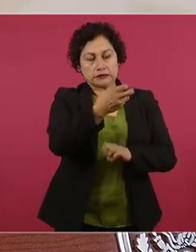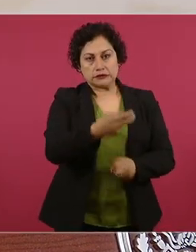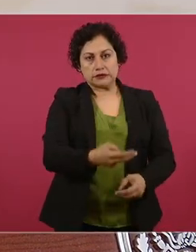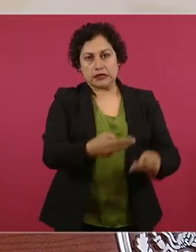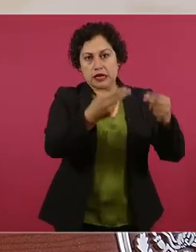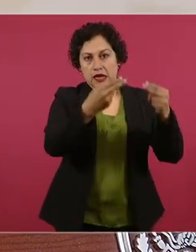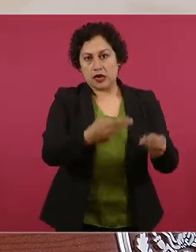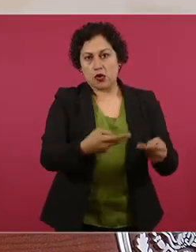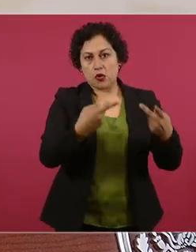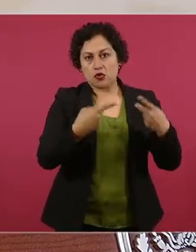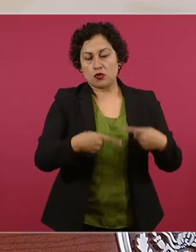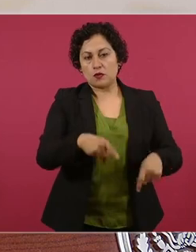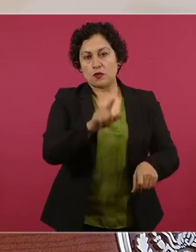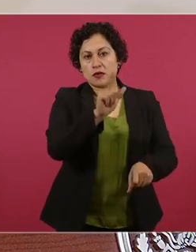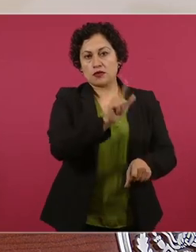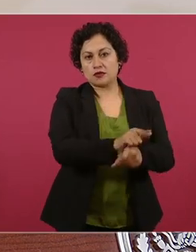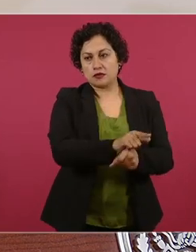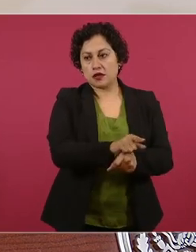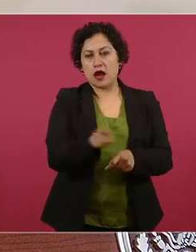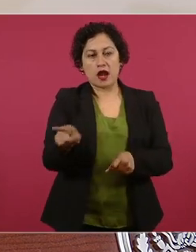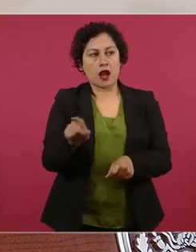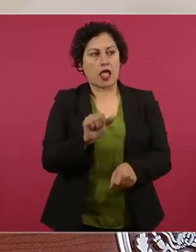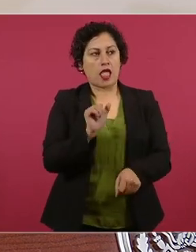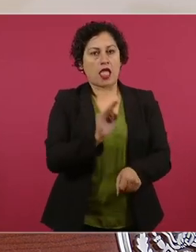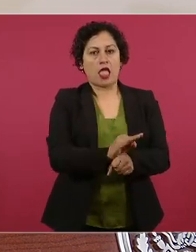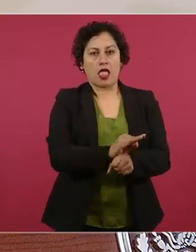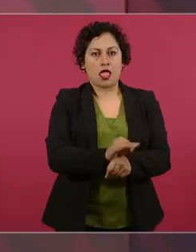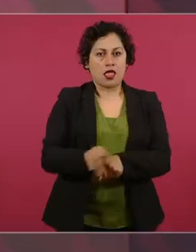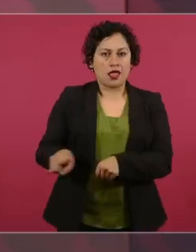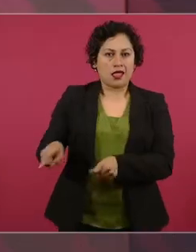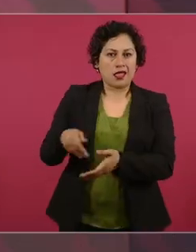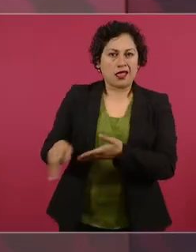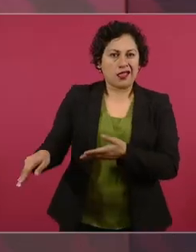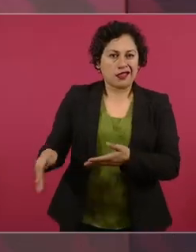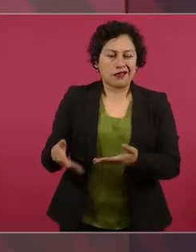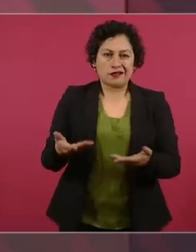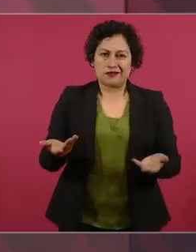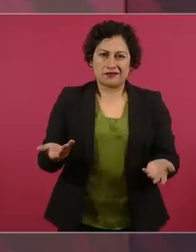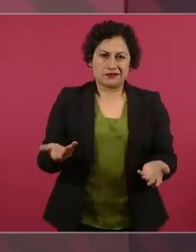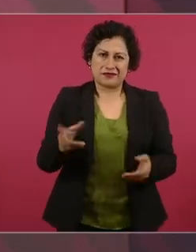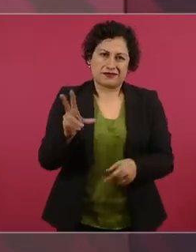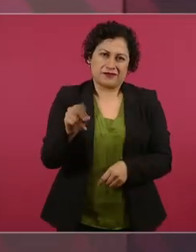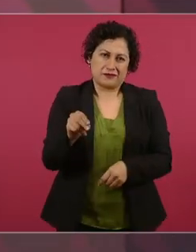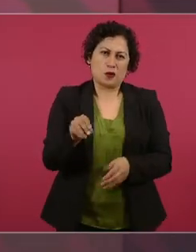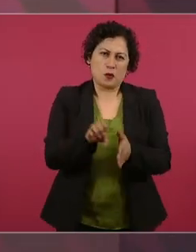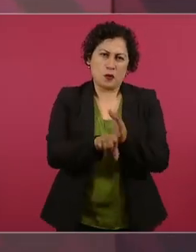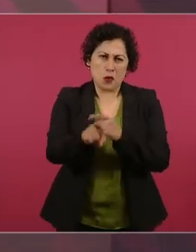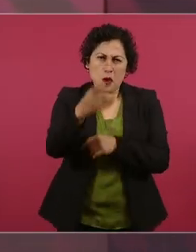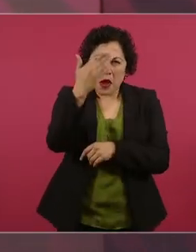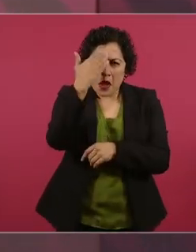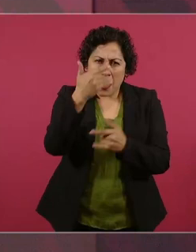actualmente, como si fuese Iberdrola